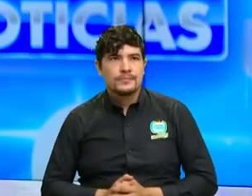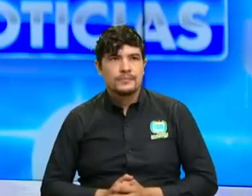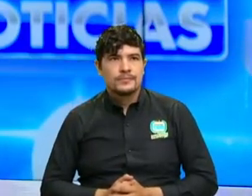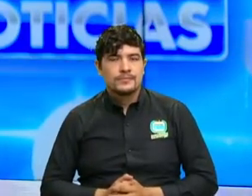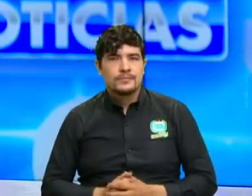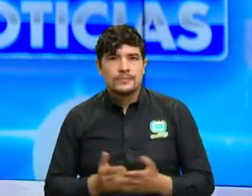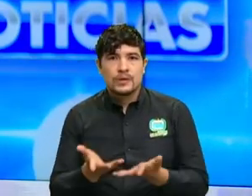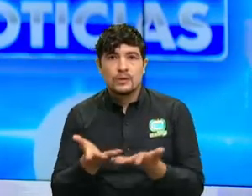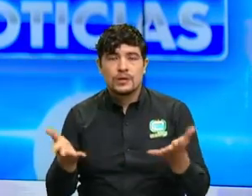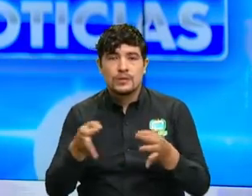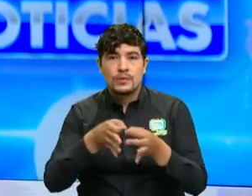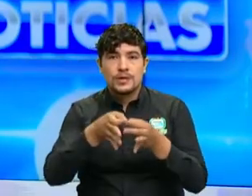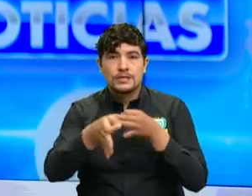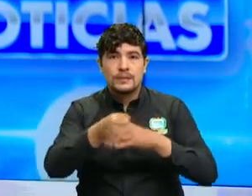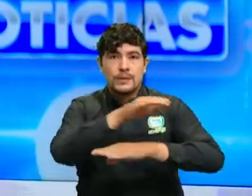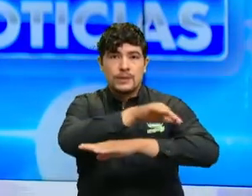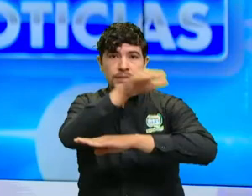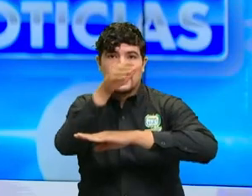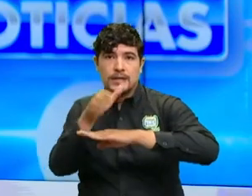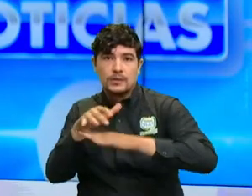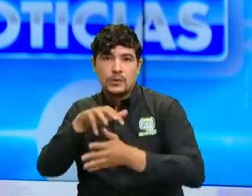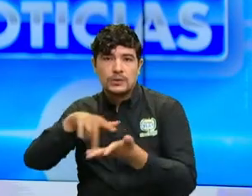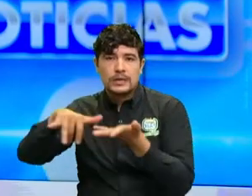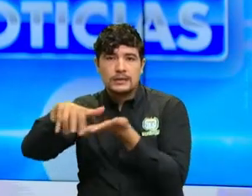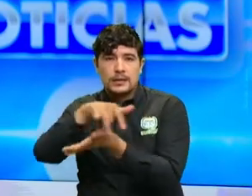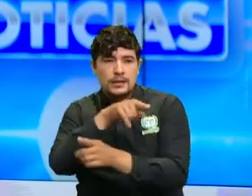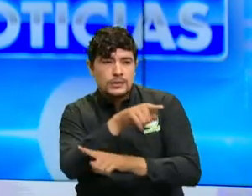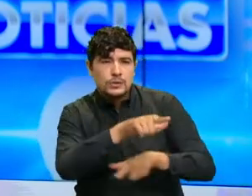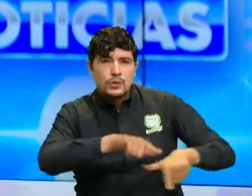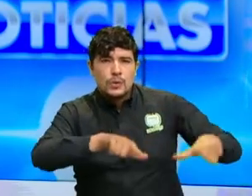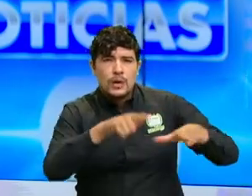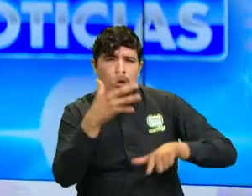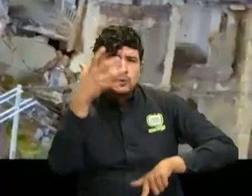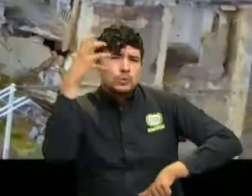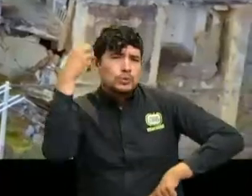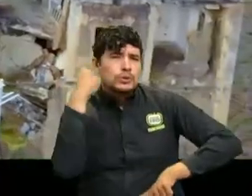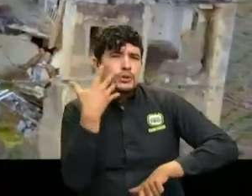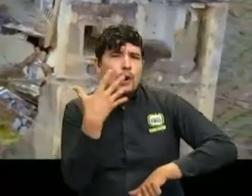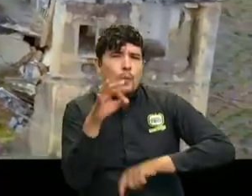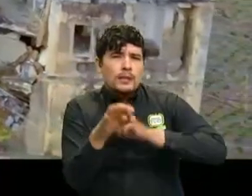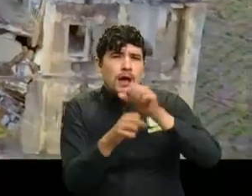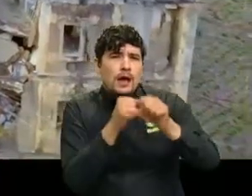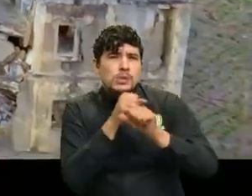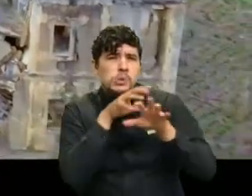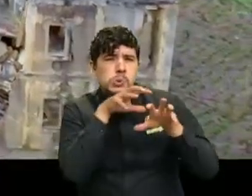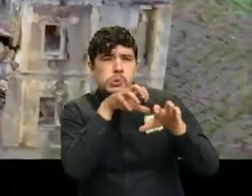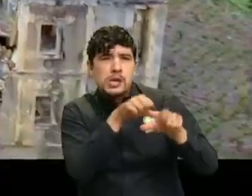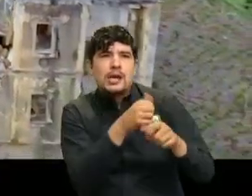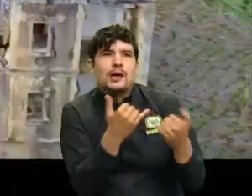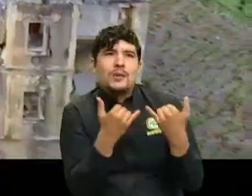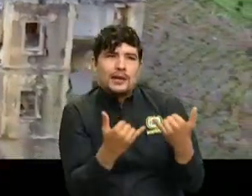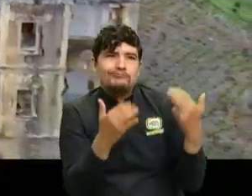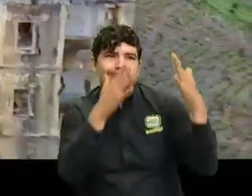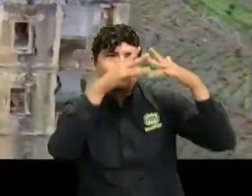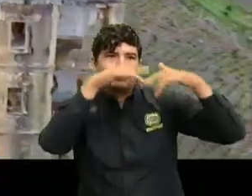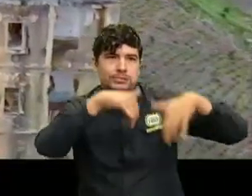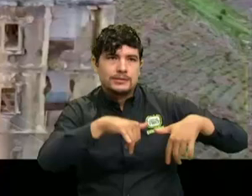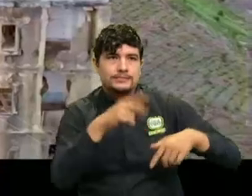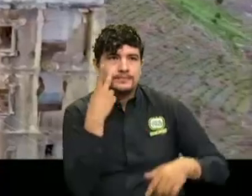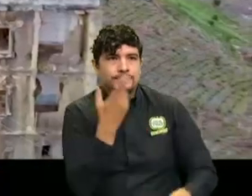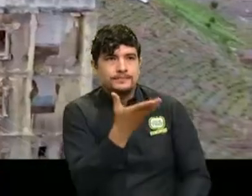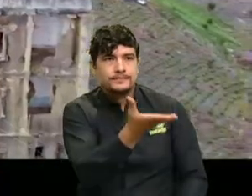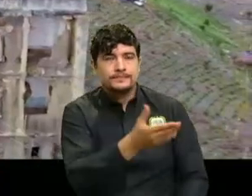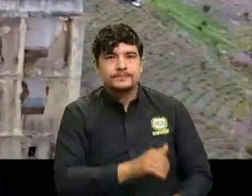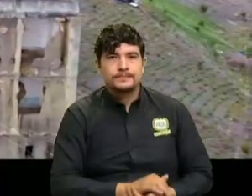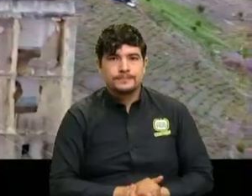municipio de el cerrito santander abandonado hace más de 50 años según datos históricos esta edificación se